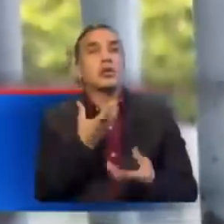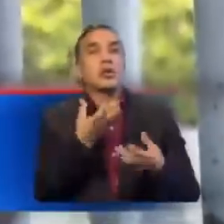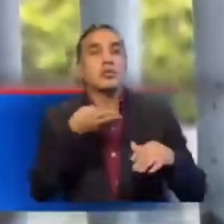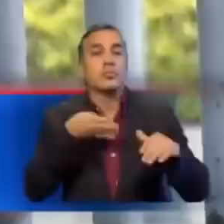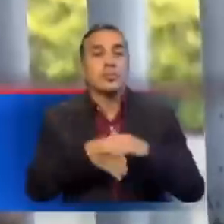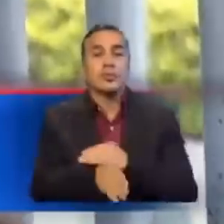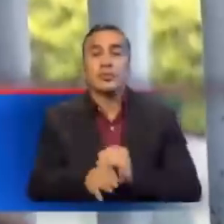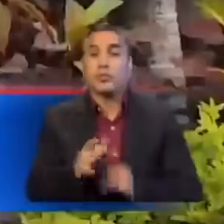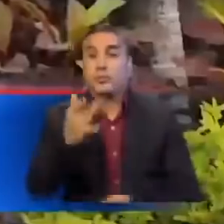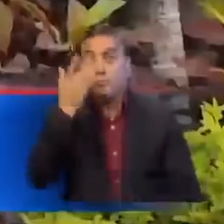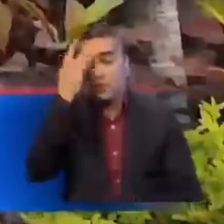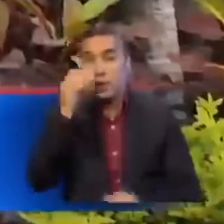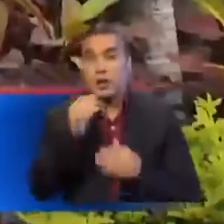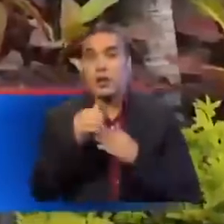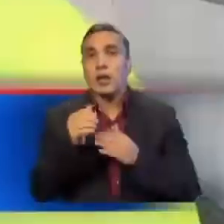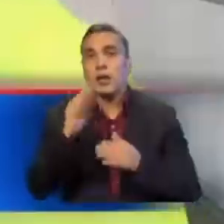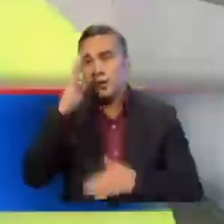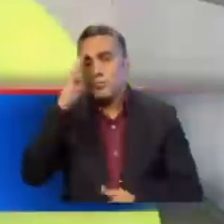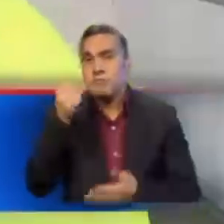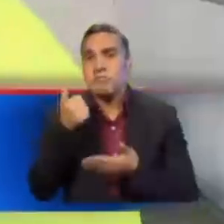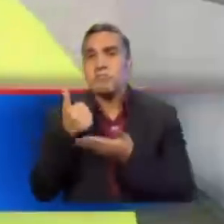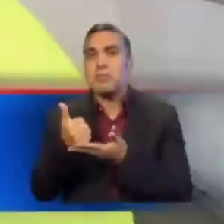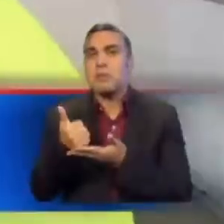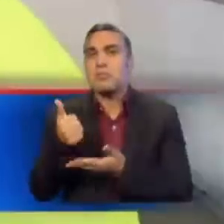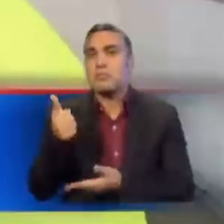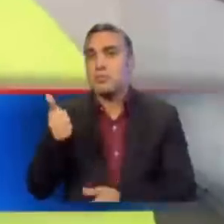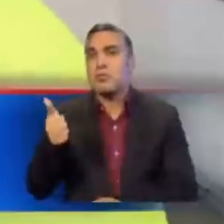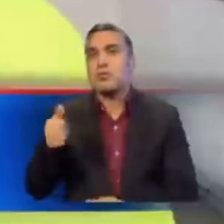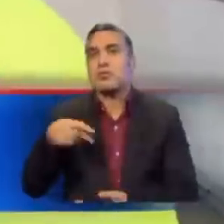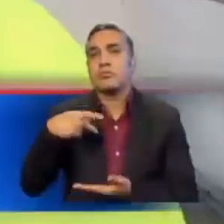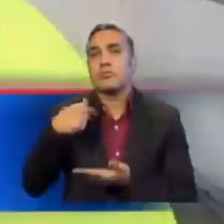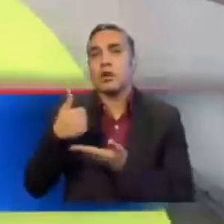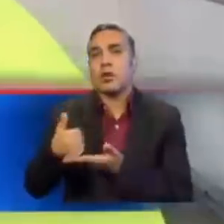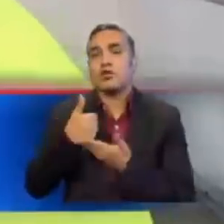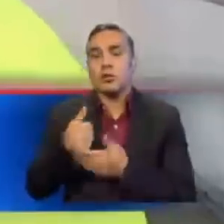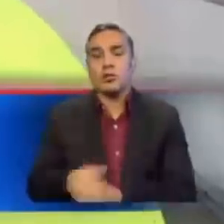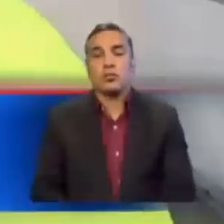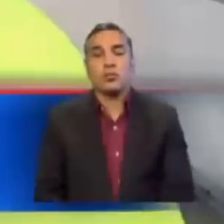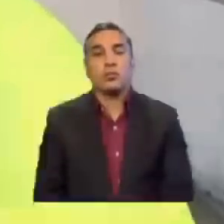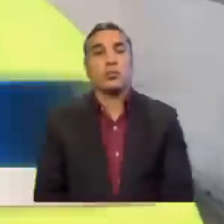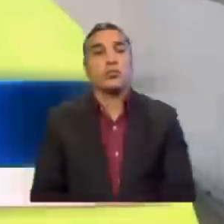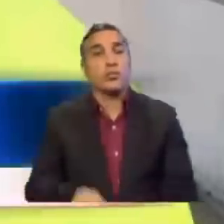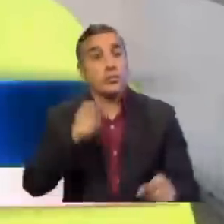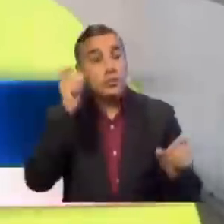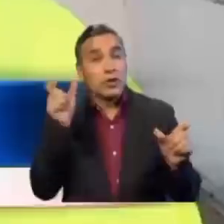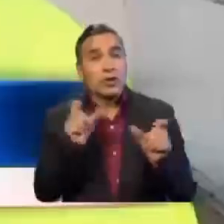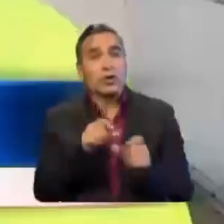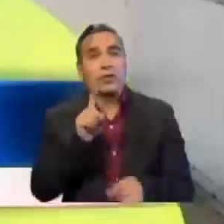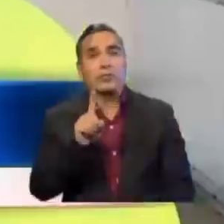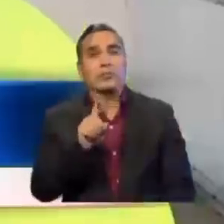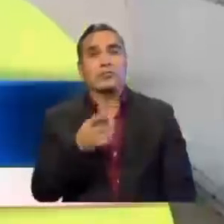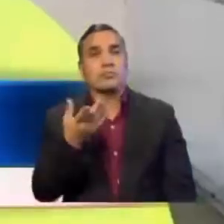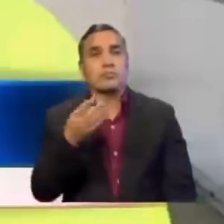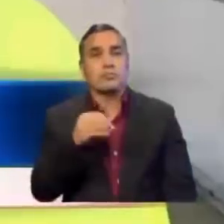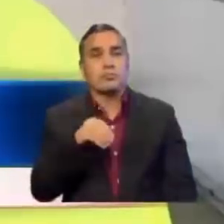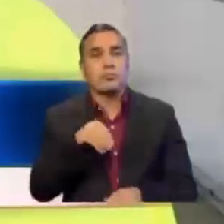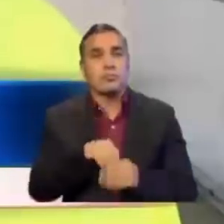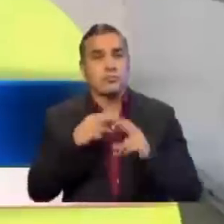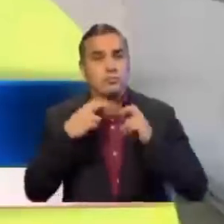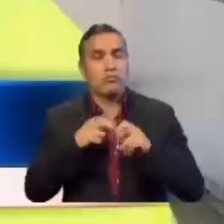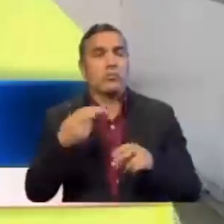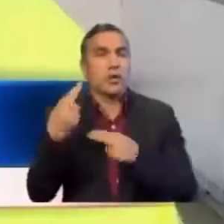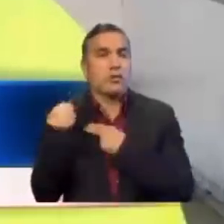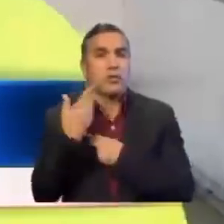entrar, porque los guías mismos se prestan para eso. Nosotros como Policía Nacional tenemos que hacer, y de igual manera la Fiscalía abrirá de oficio las